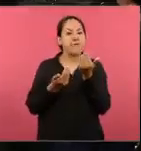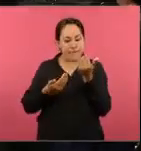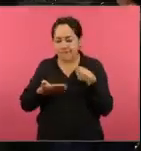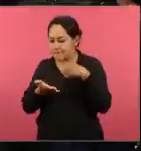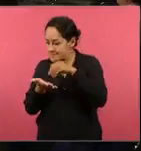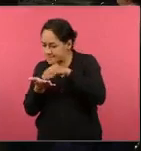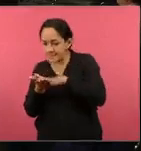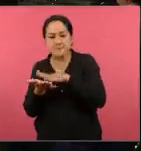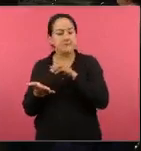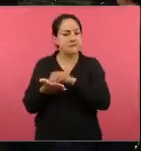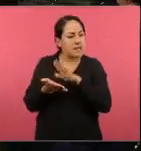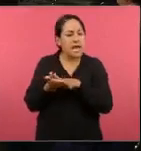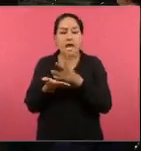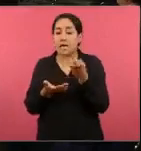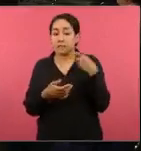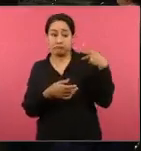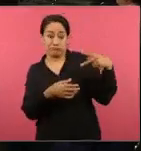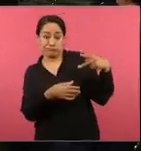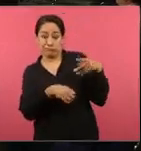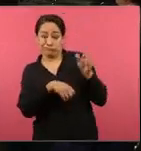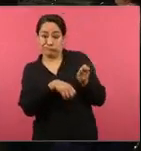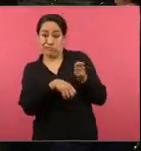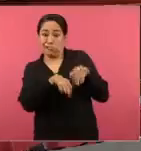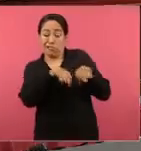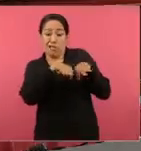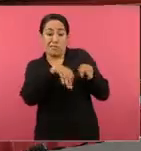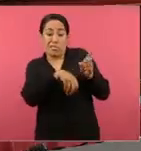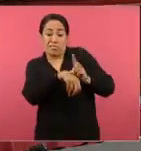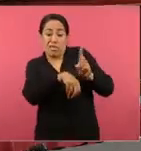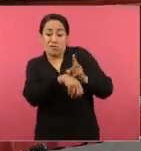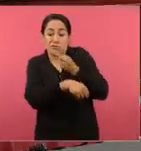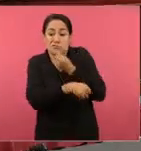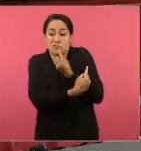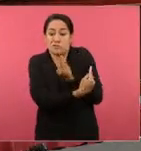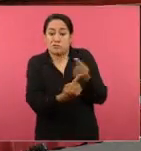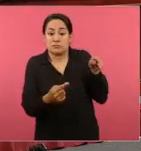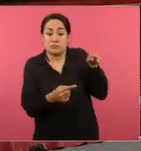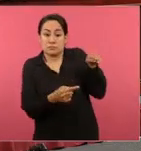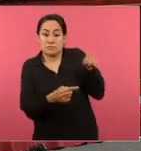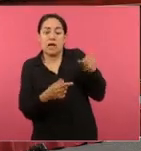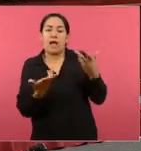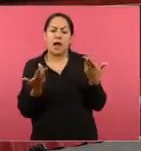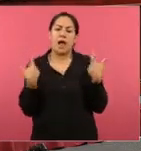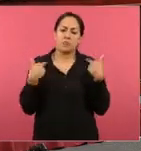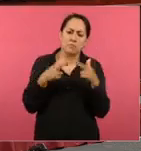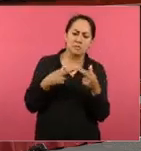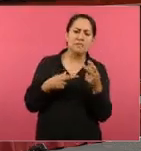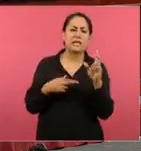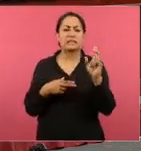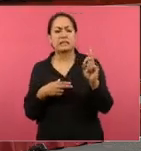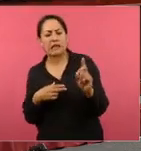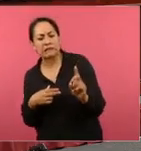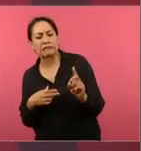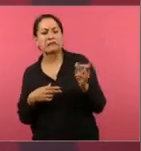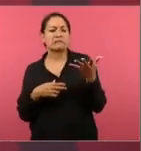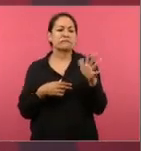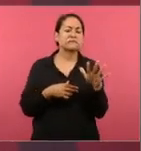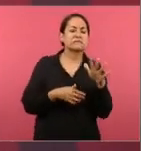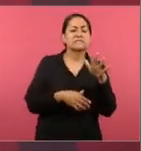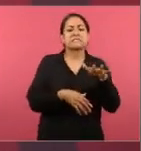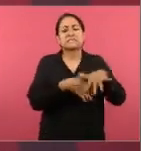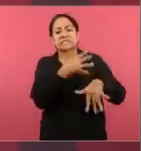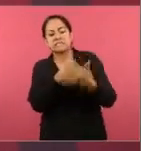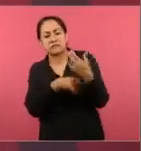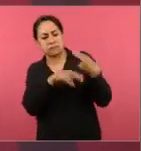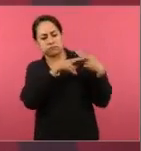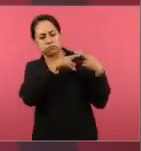práctica cotidiana de los docentes, maestros con 30, con 10, con 15 años de servicio, de estar